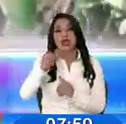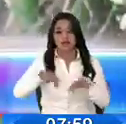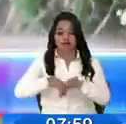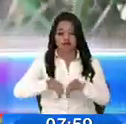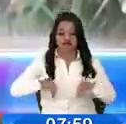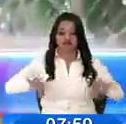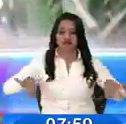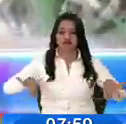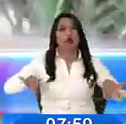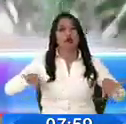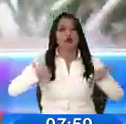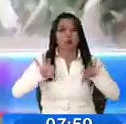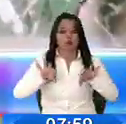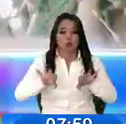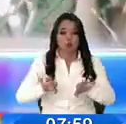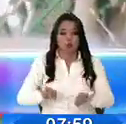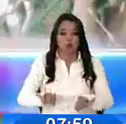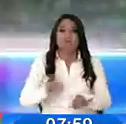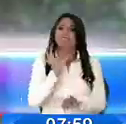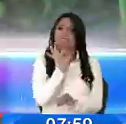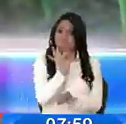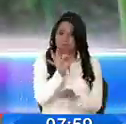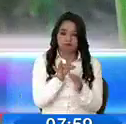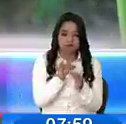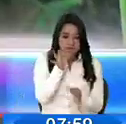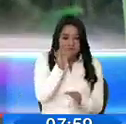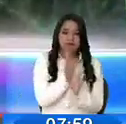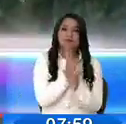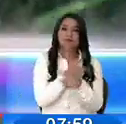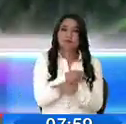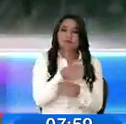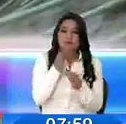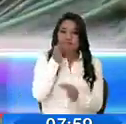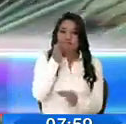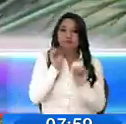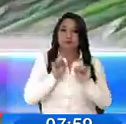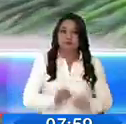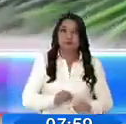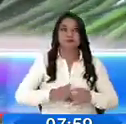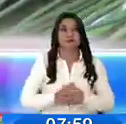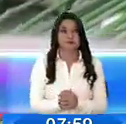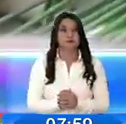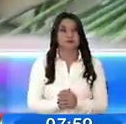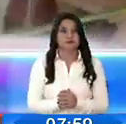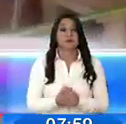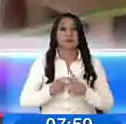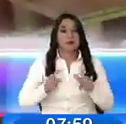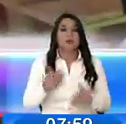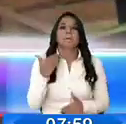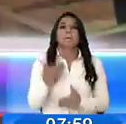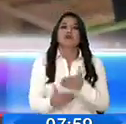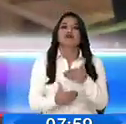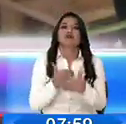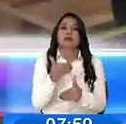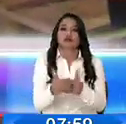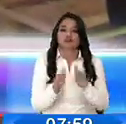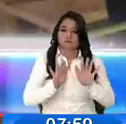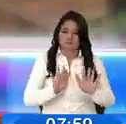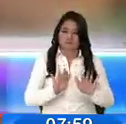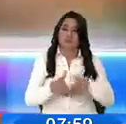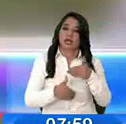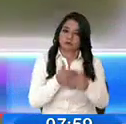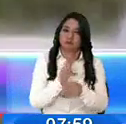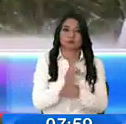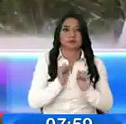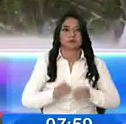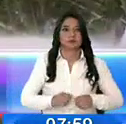butati bulgari que es la adecuada para la producción de los sorbetes los mismos que tienen un proceso de elaboración antes de su